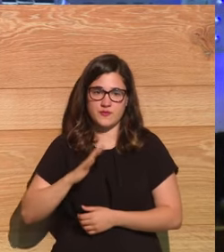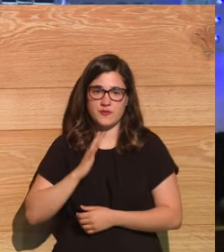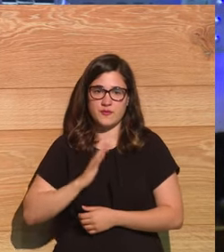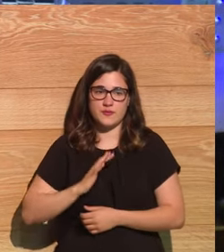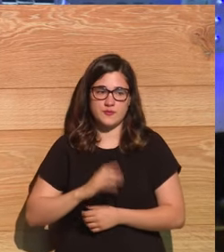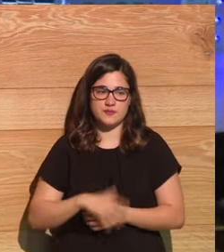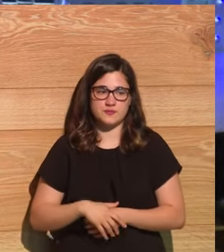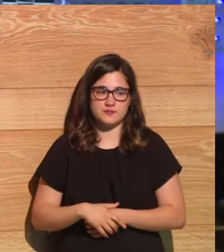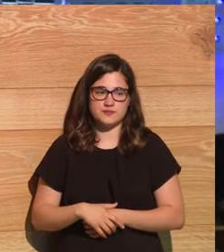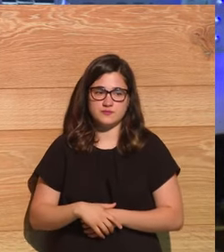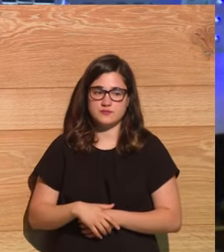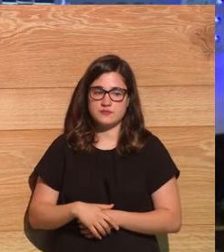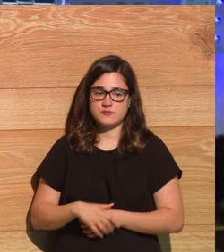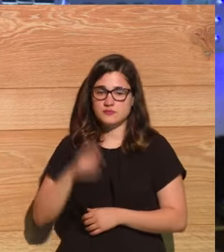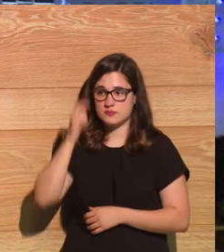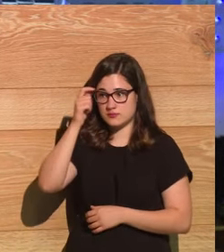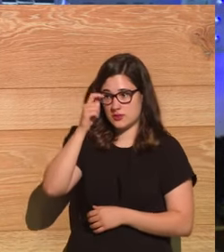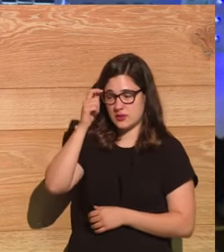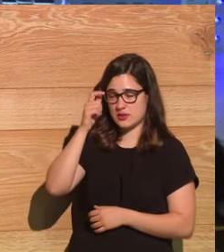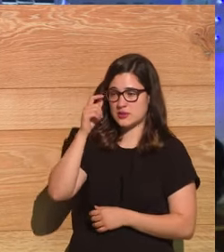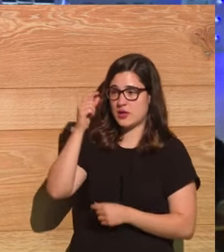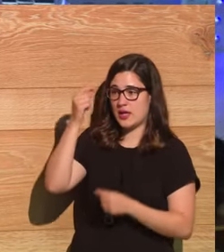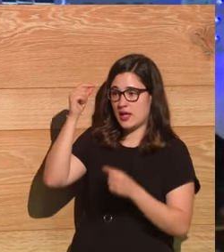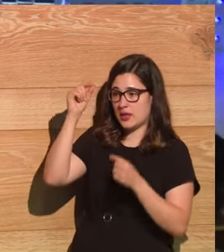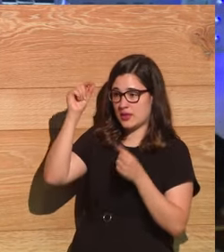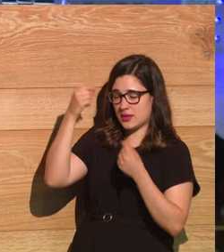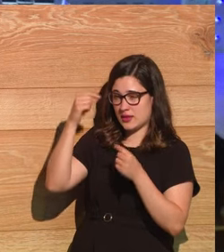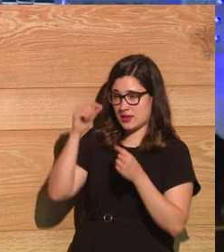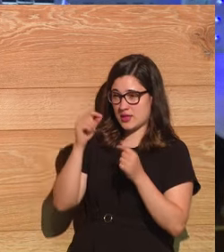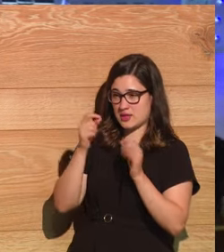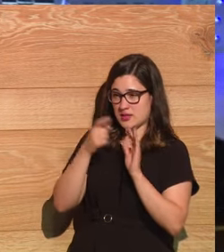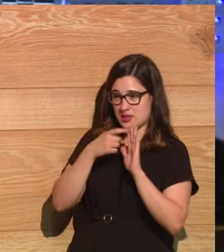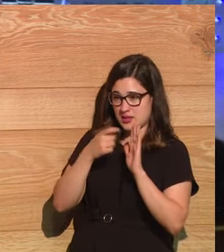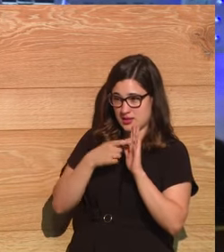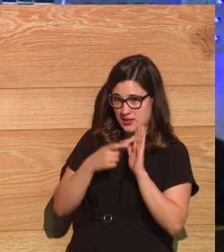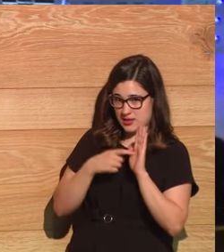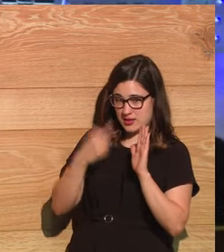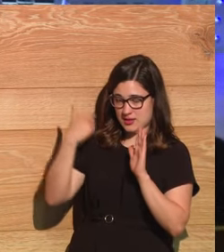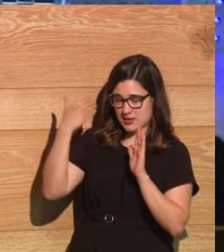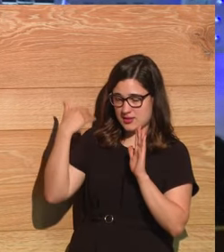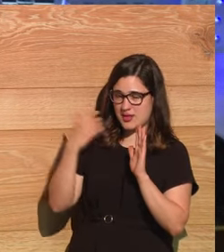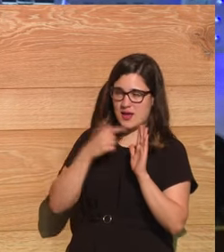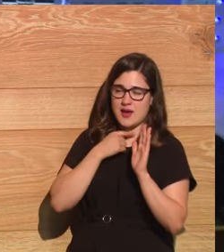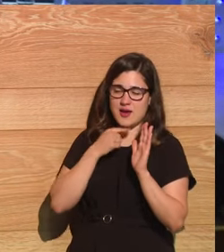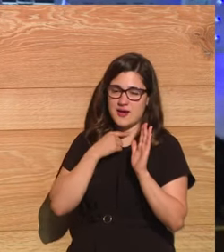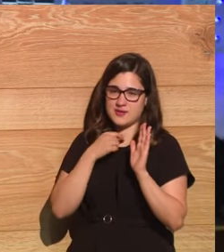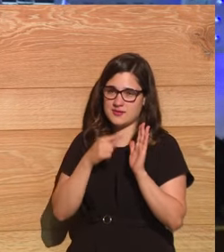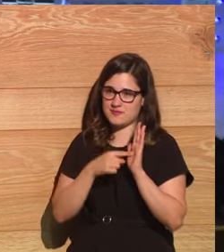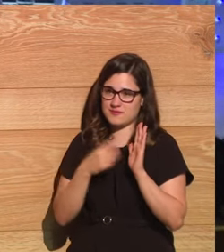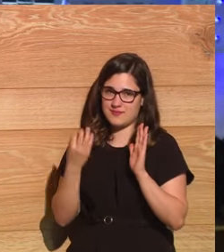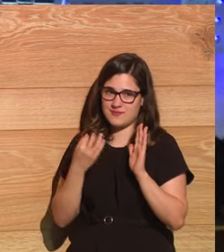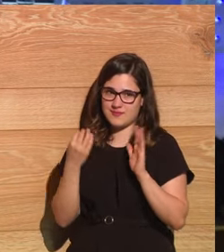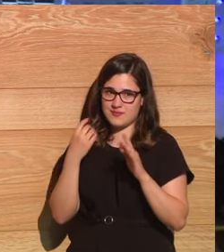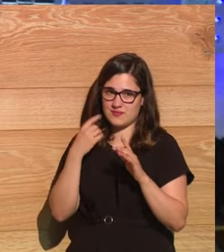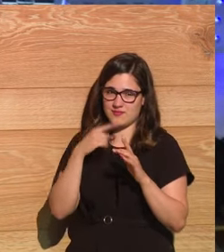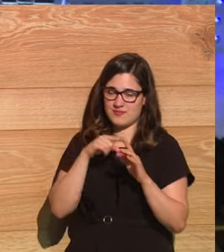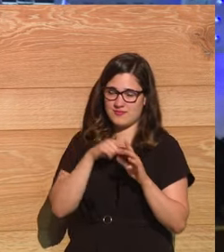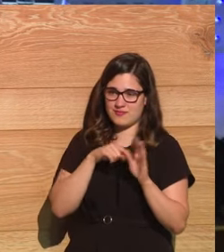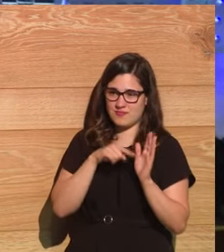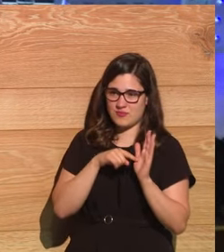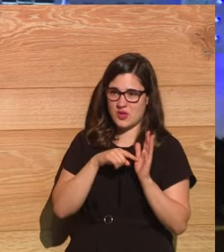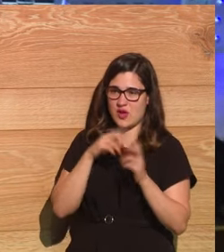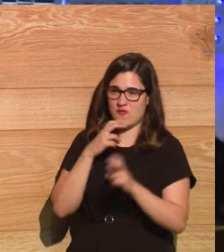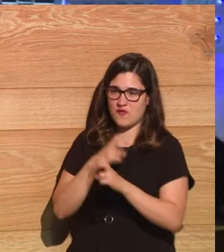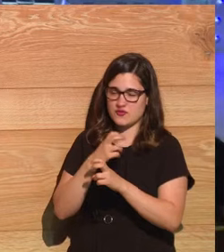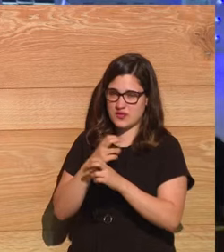Mientras llevan el micrófono, por cierto, detalle de las paleodietas, siempre me ha hecho mucha gracia que la paleodieta es aquello que fosiliza